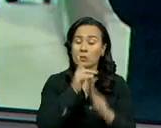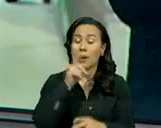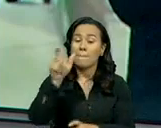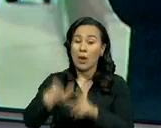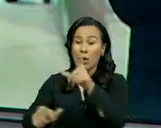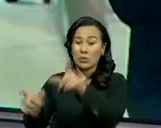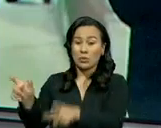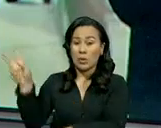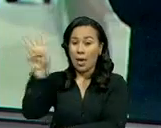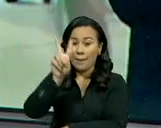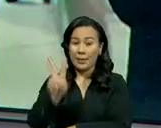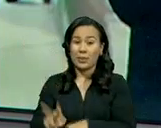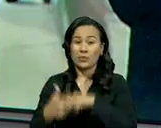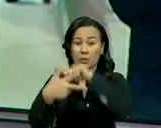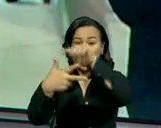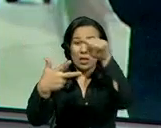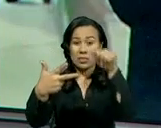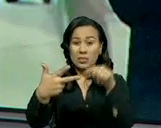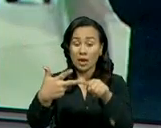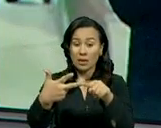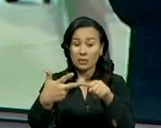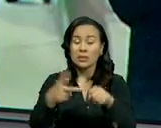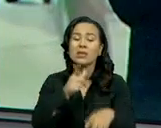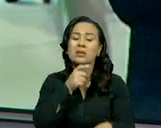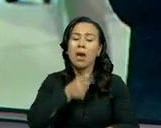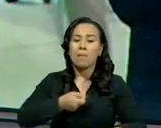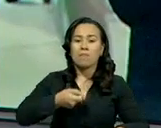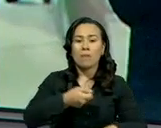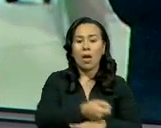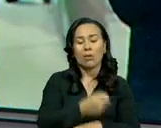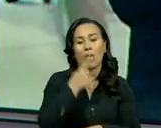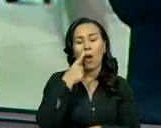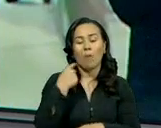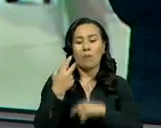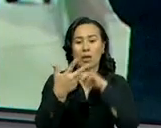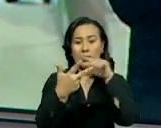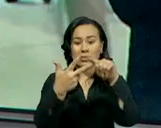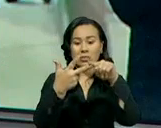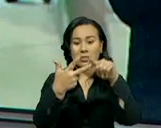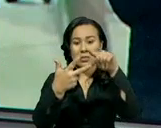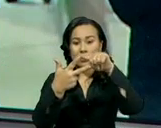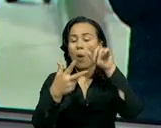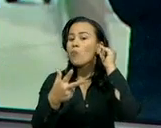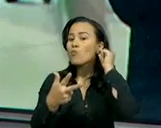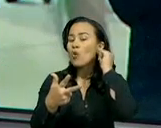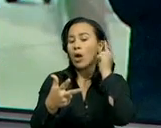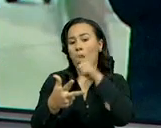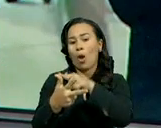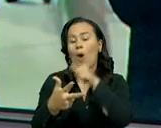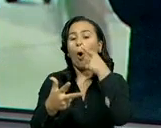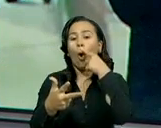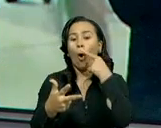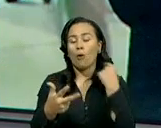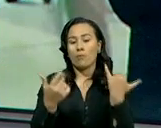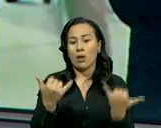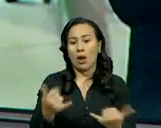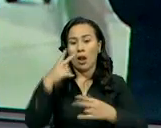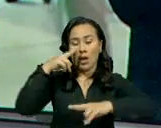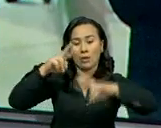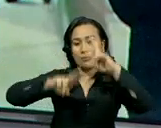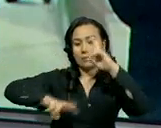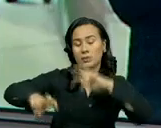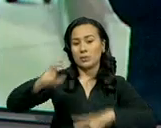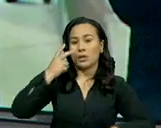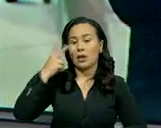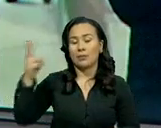Nacional busca a los 3 extranjeros, 2 mujeres y 1 hombre, presuntos autores del crimen. Carlos Julio Gurumendi nos tiene los